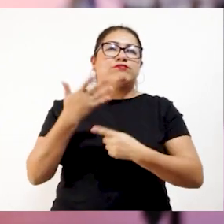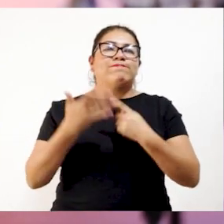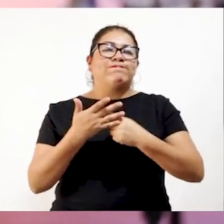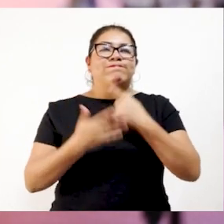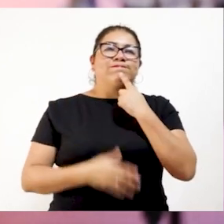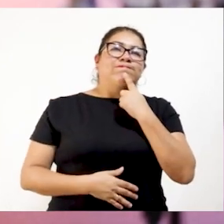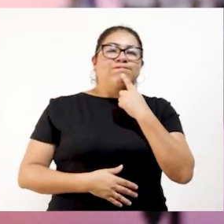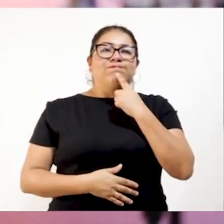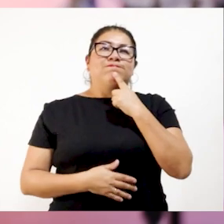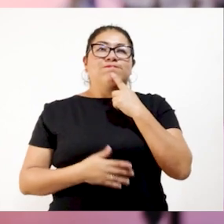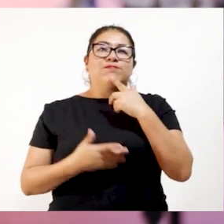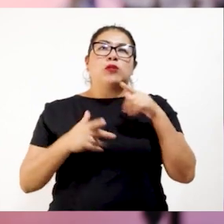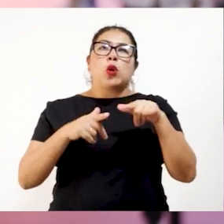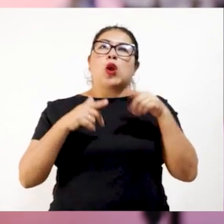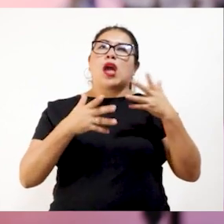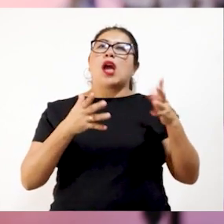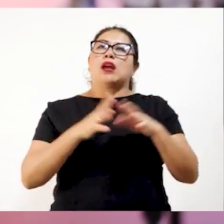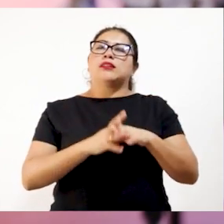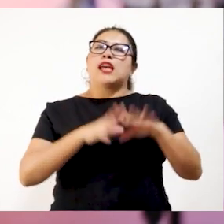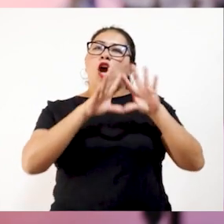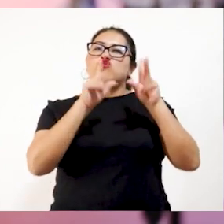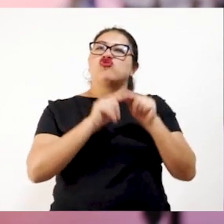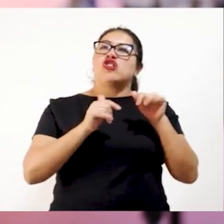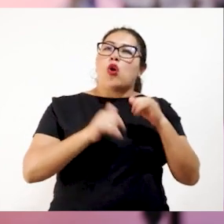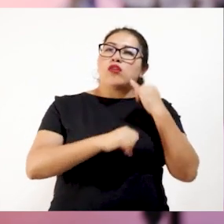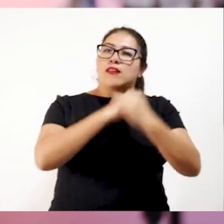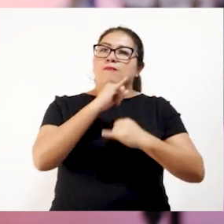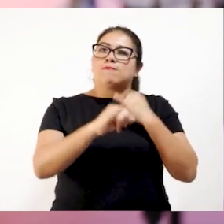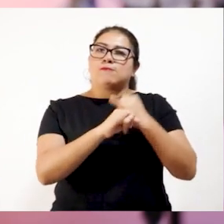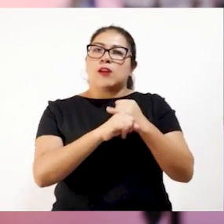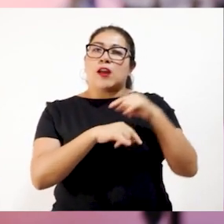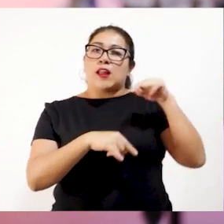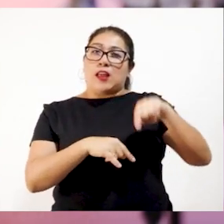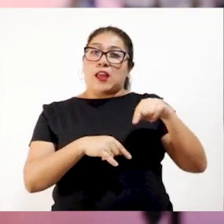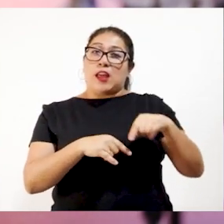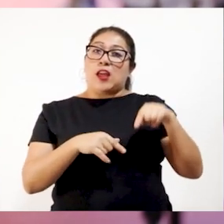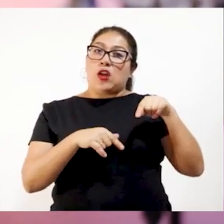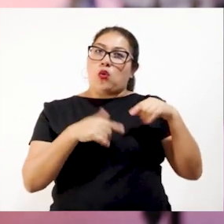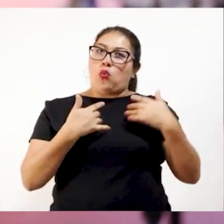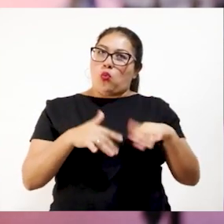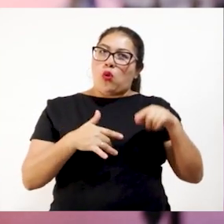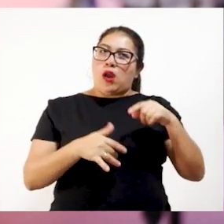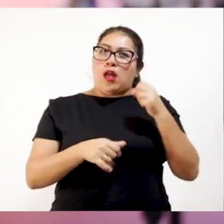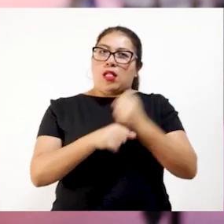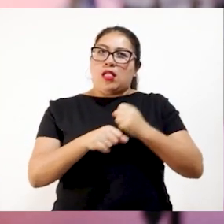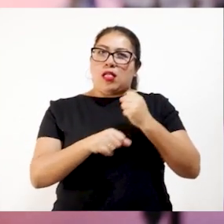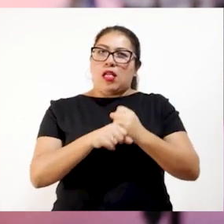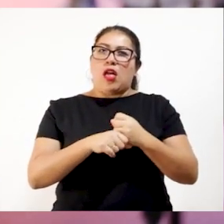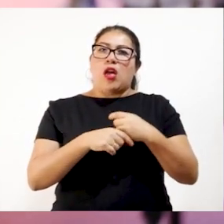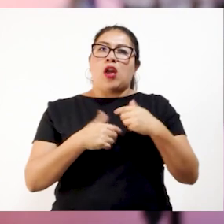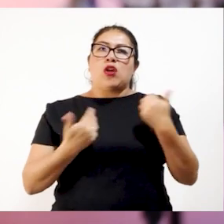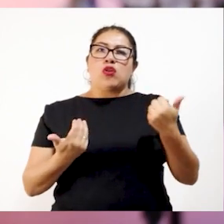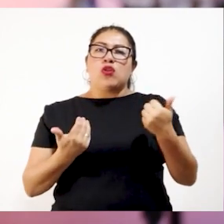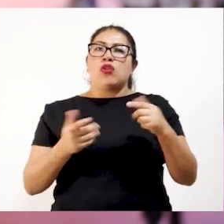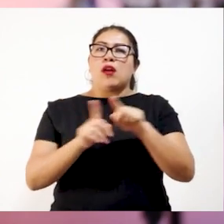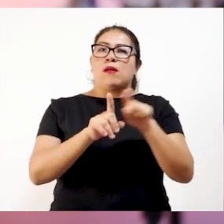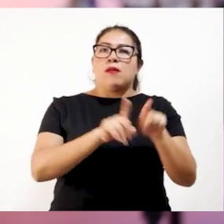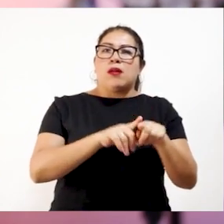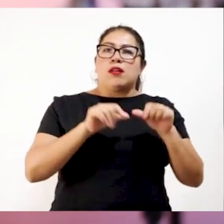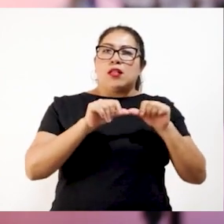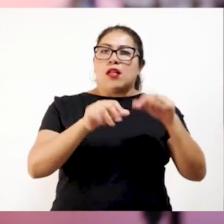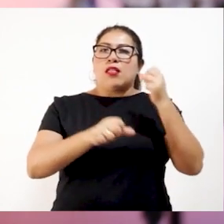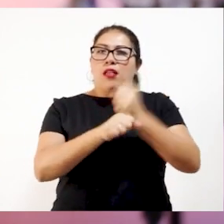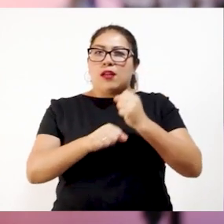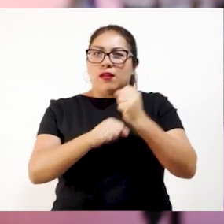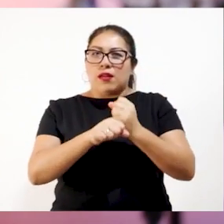la cooperación internacional y de qué manera entidades como la ONCE y otras vienen trabajando para